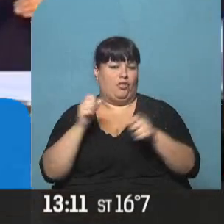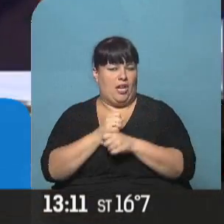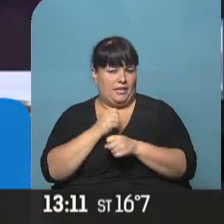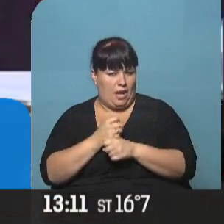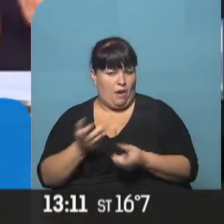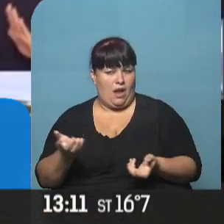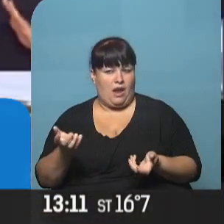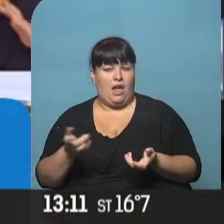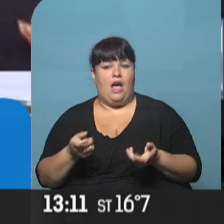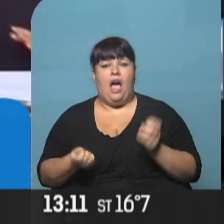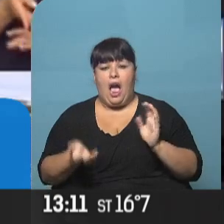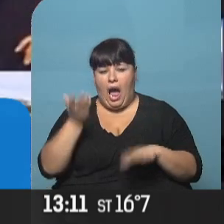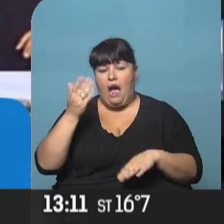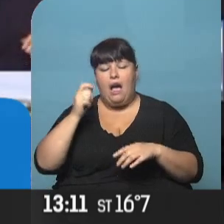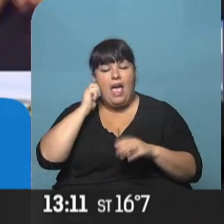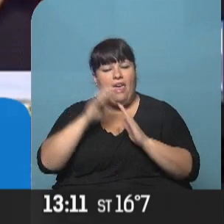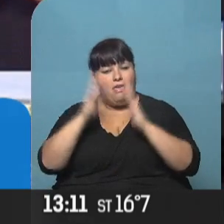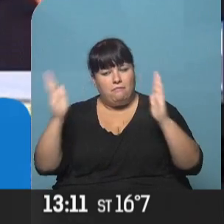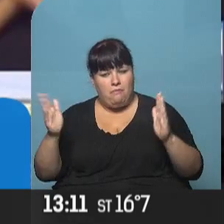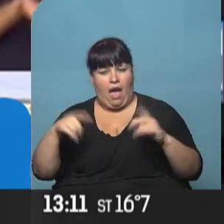trabajadores, que aumenta los años de edad,